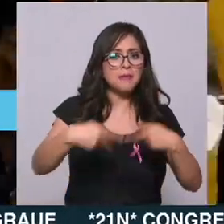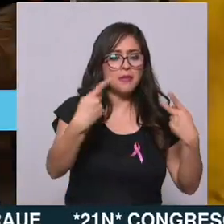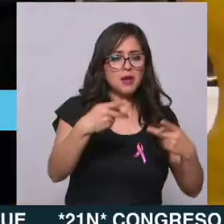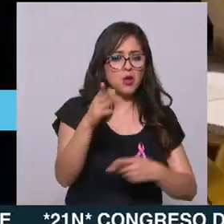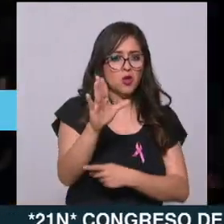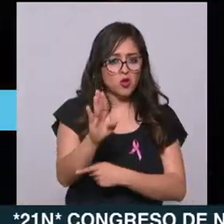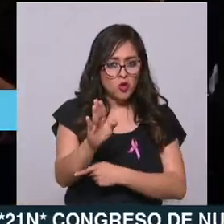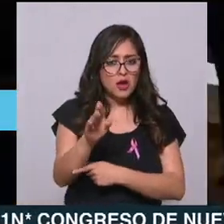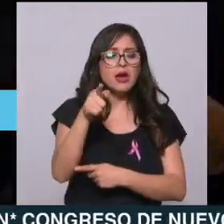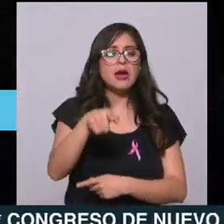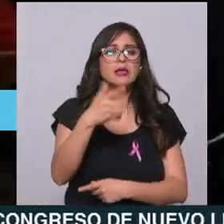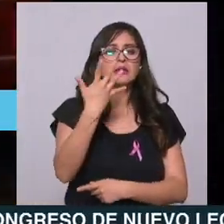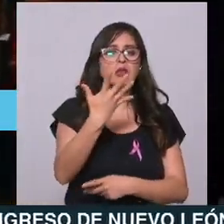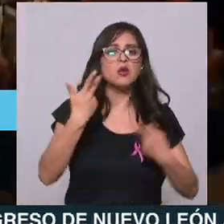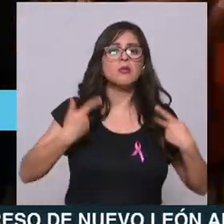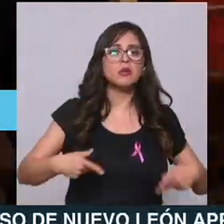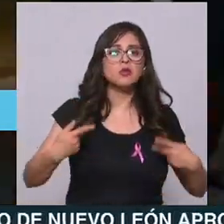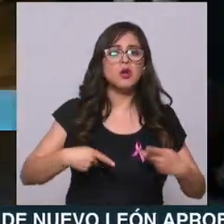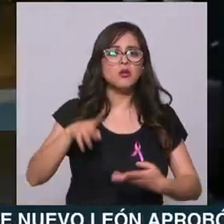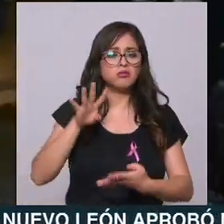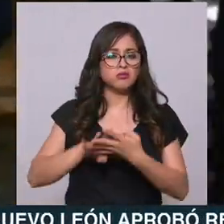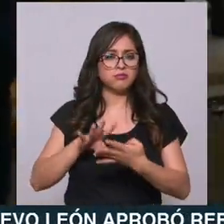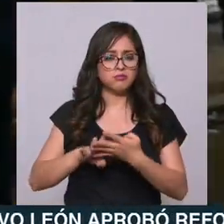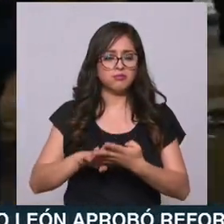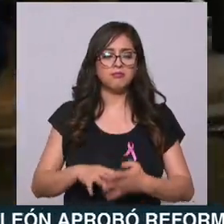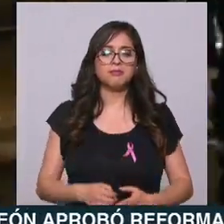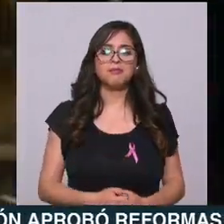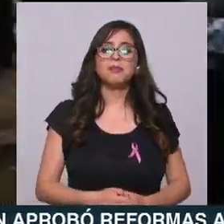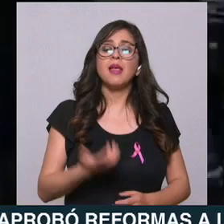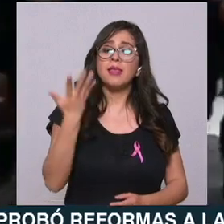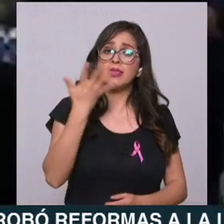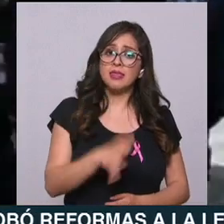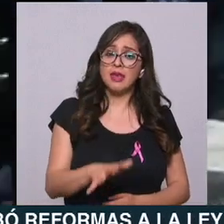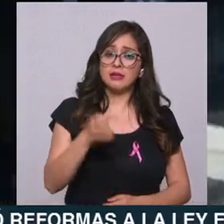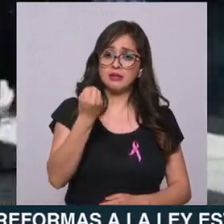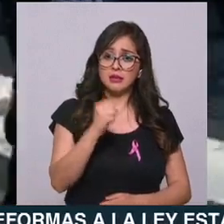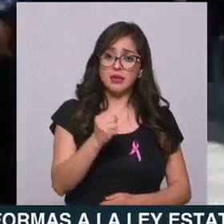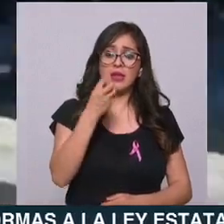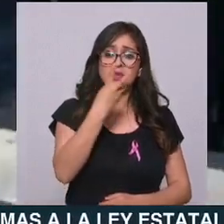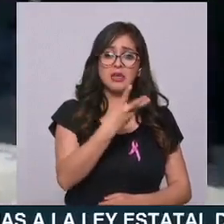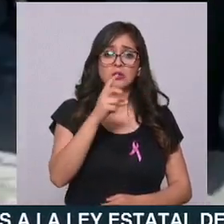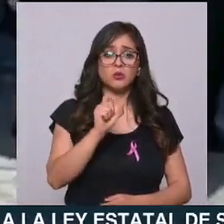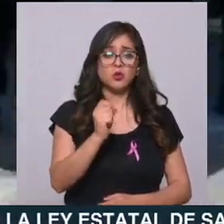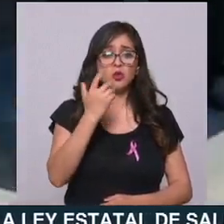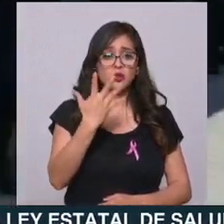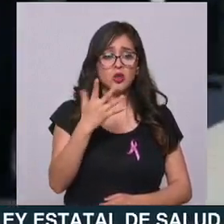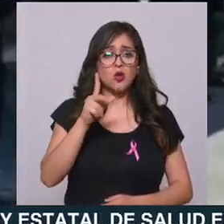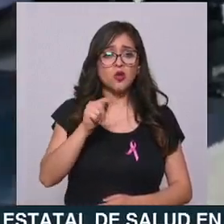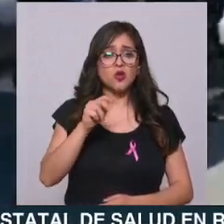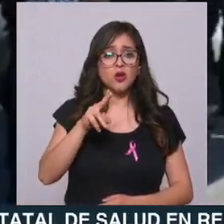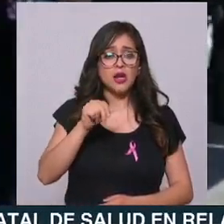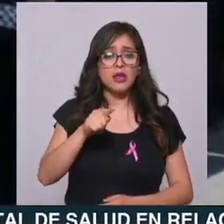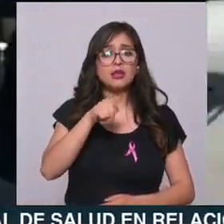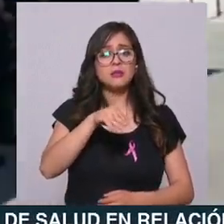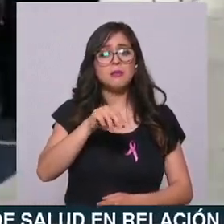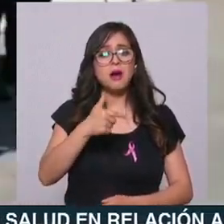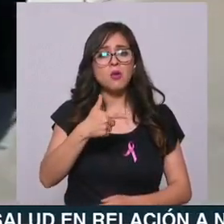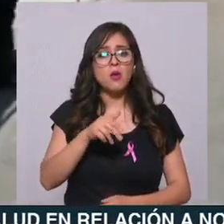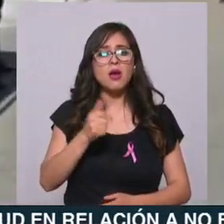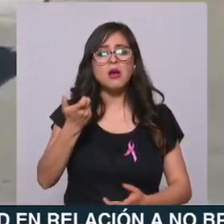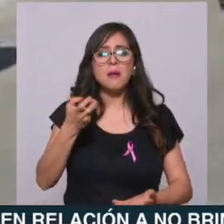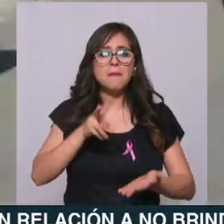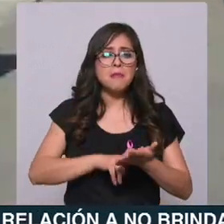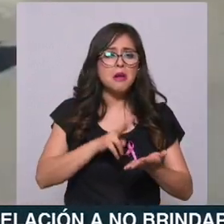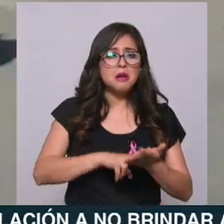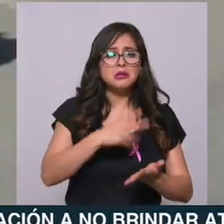droga. Este dejó 5 personas detenidas. El 10 de septiembre aseguraron 3.5 toneladas de marihuana con un valor que